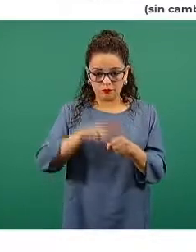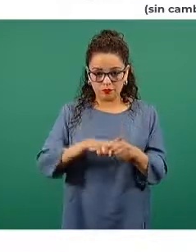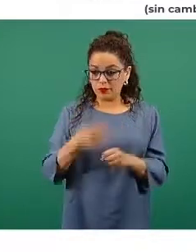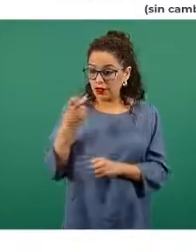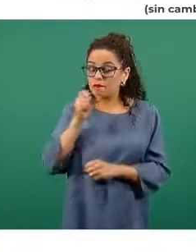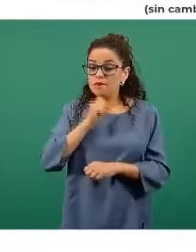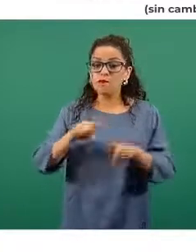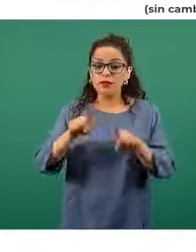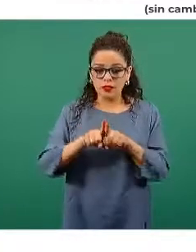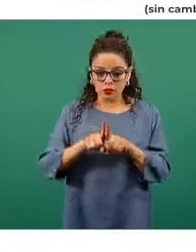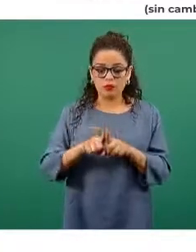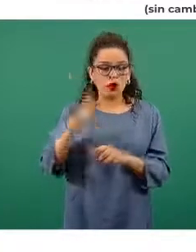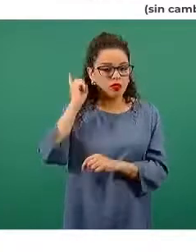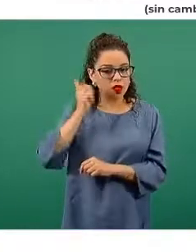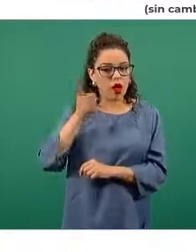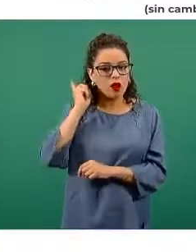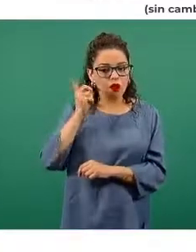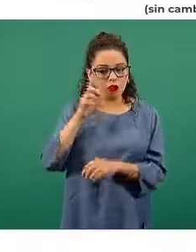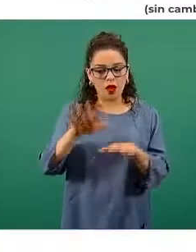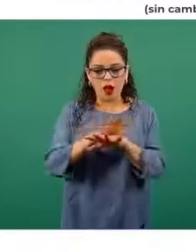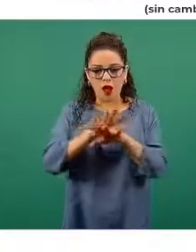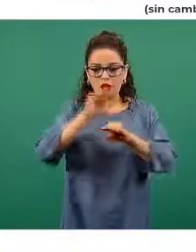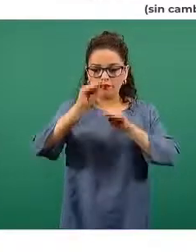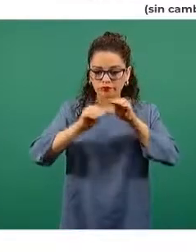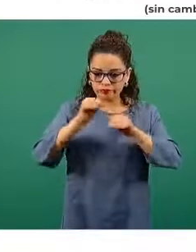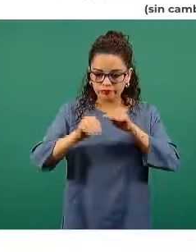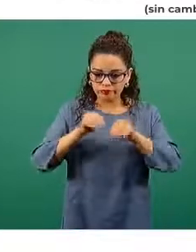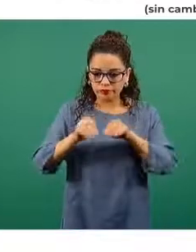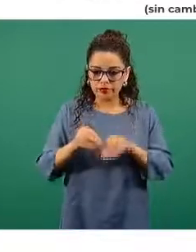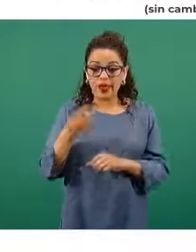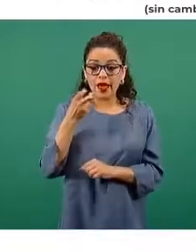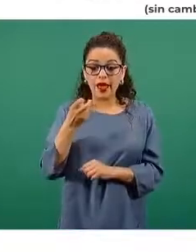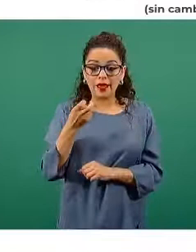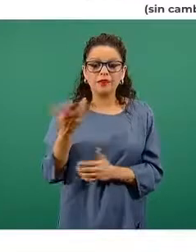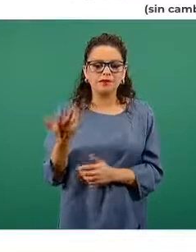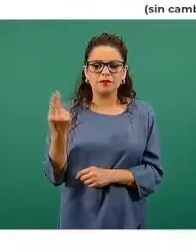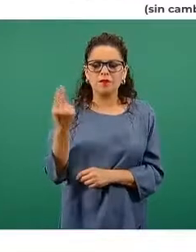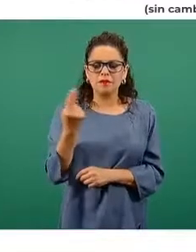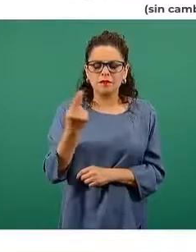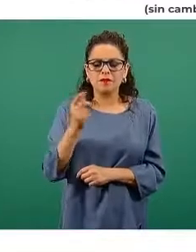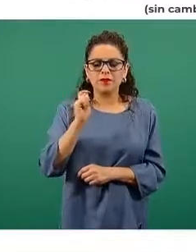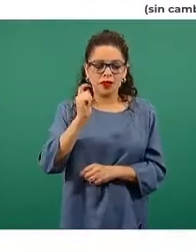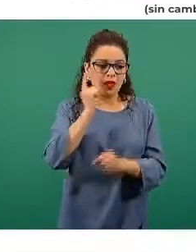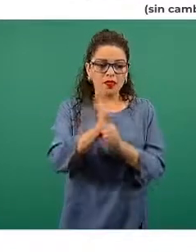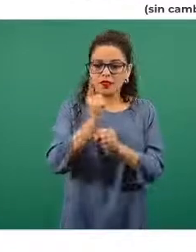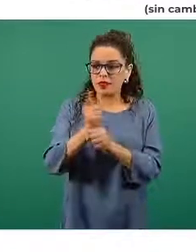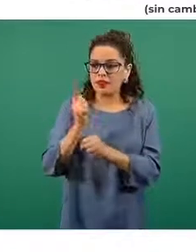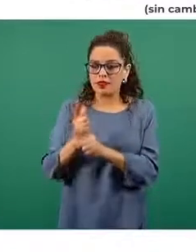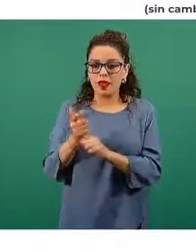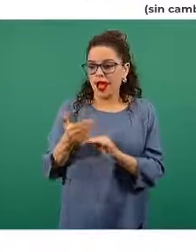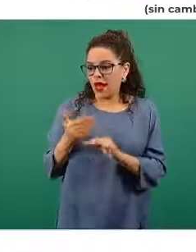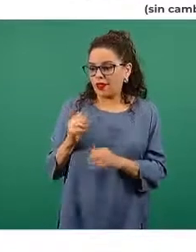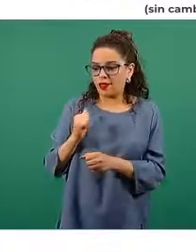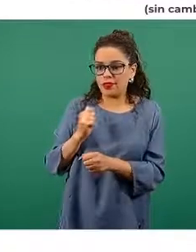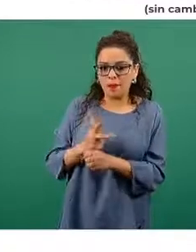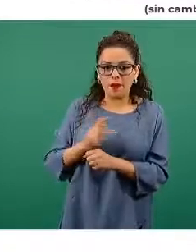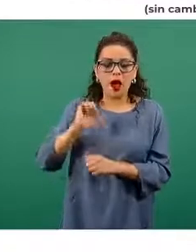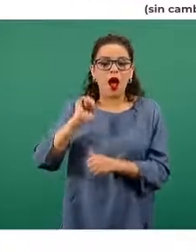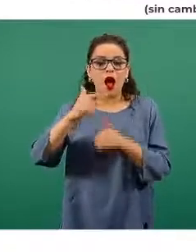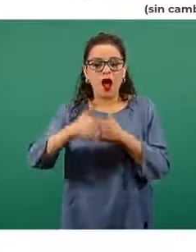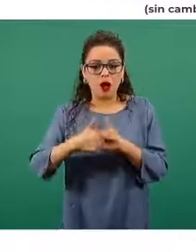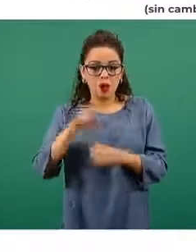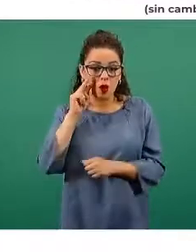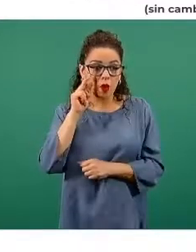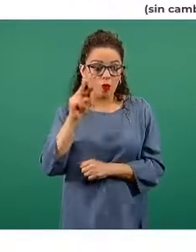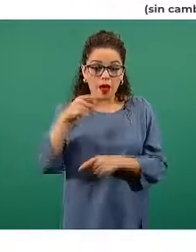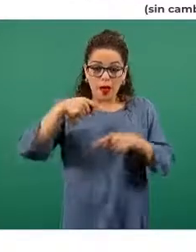actualiza cada 24 horas y entonces podemos estar oportunamente también identificando si empezamos a notar incrementos